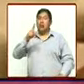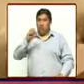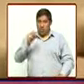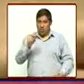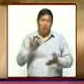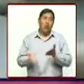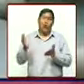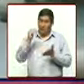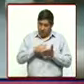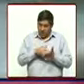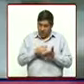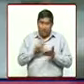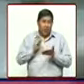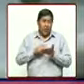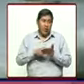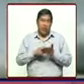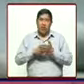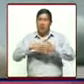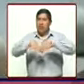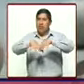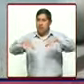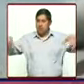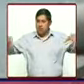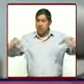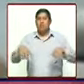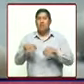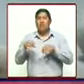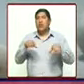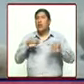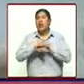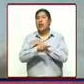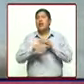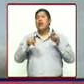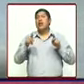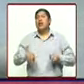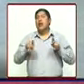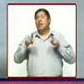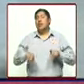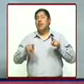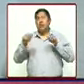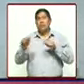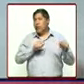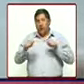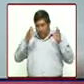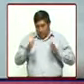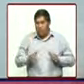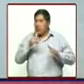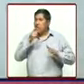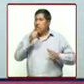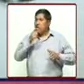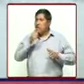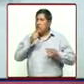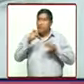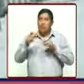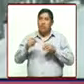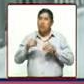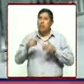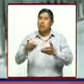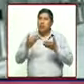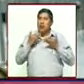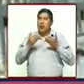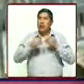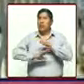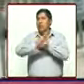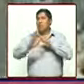donde nuevamente se han puesto estas barras metálicas para evitar el ingreso de las personas y de los activistas, quienes prácticamente han realizado